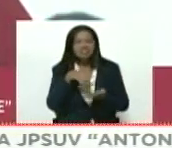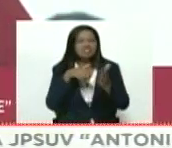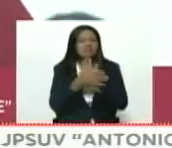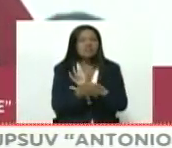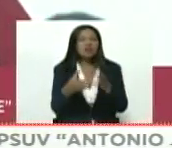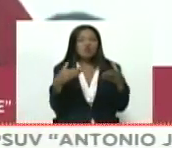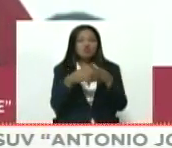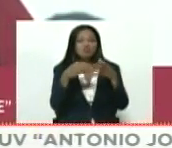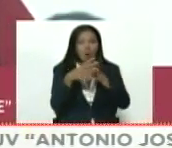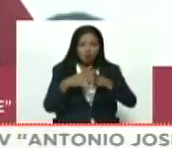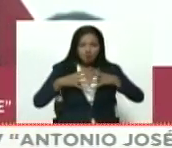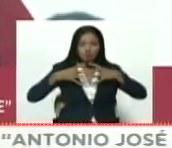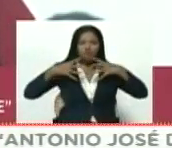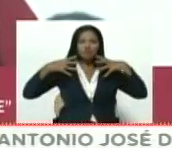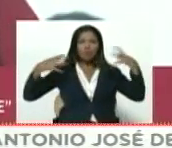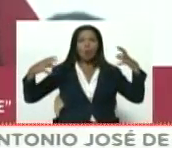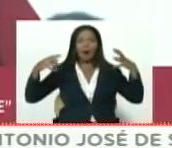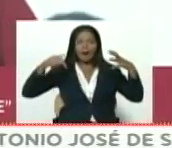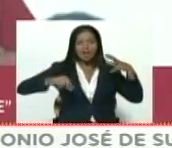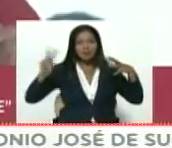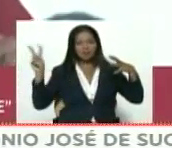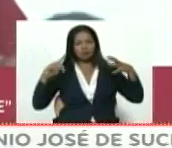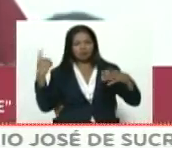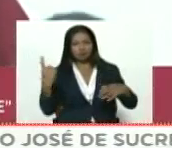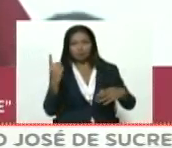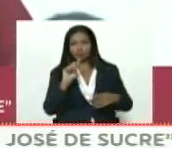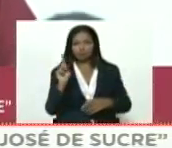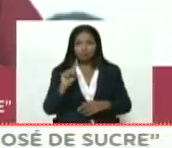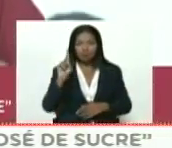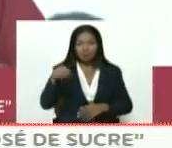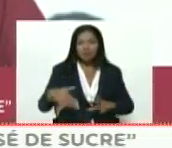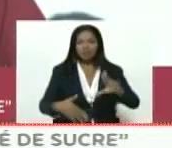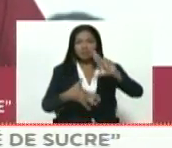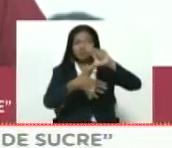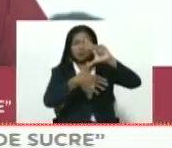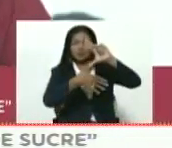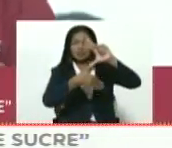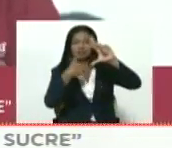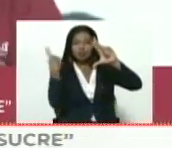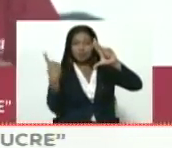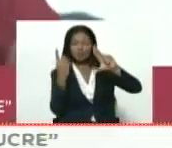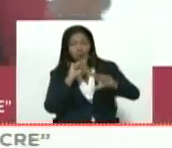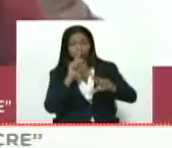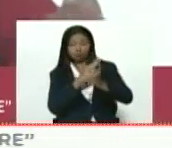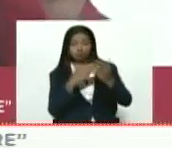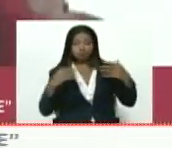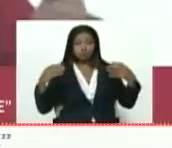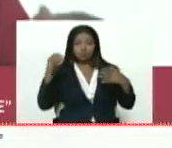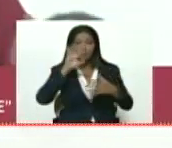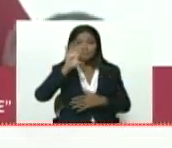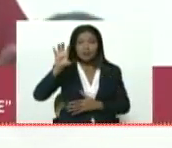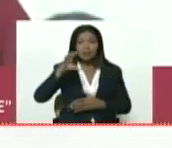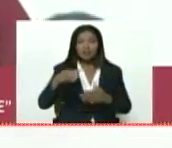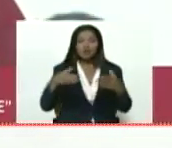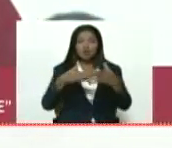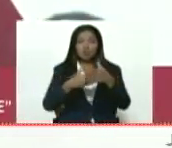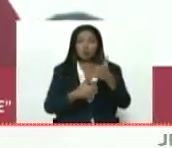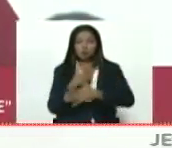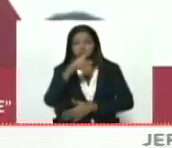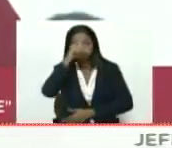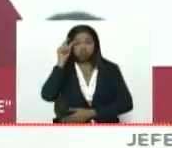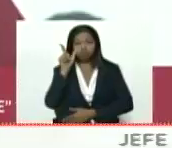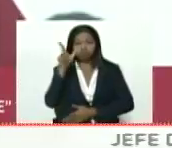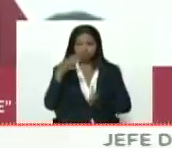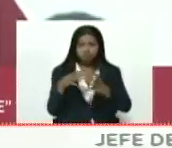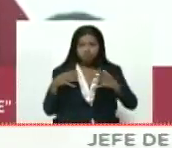partido más grande, no solo de Venezuela y no solo de Latinoamérica, sino que en proporción a la población de un país es el partido más grande del mundo, pero